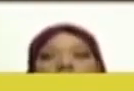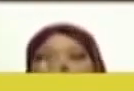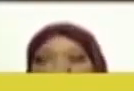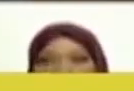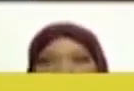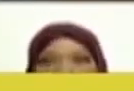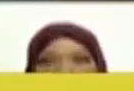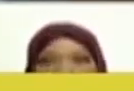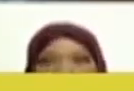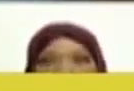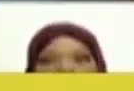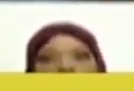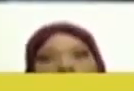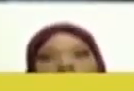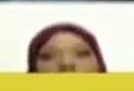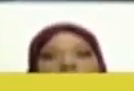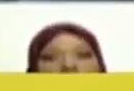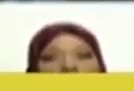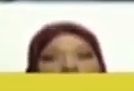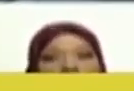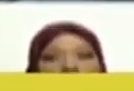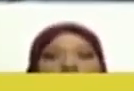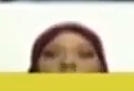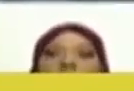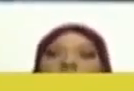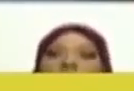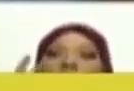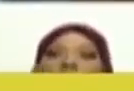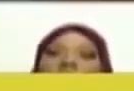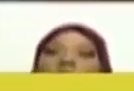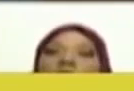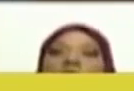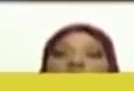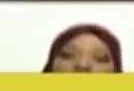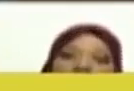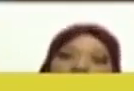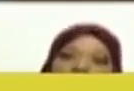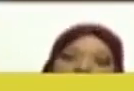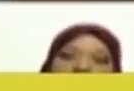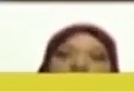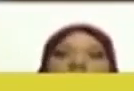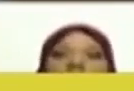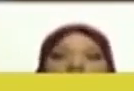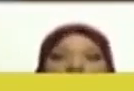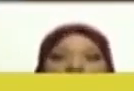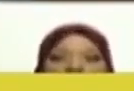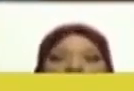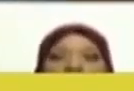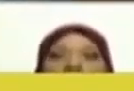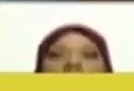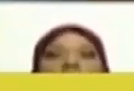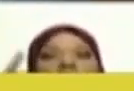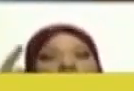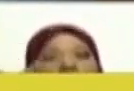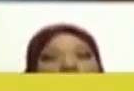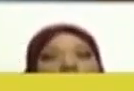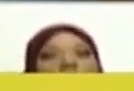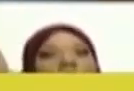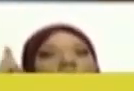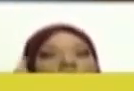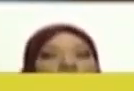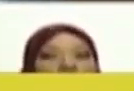venga a este salón y pueda ver los tres eventos de la vida de nuestro libertador, de la mano de Tito